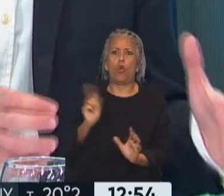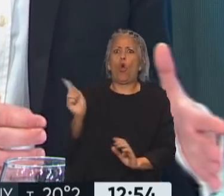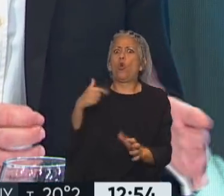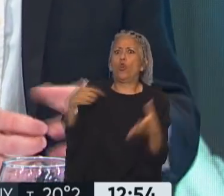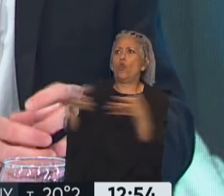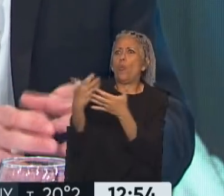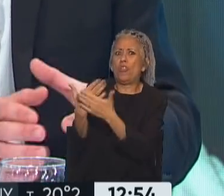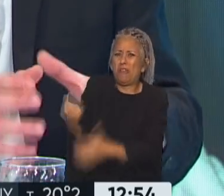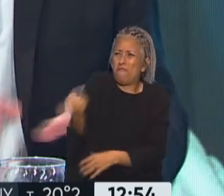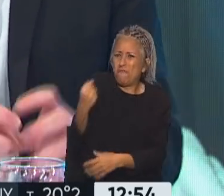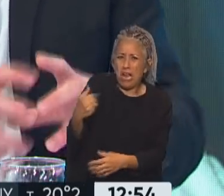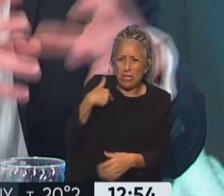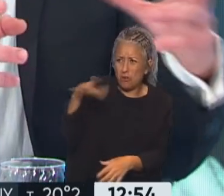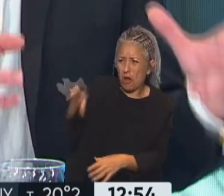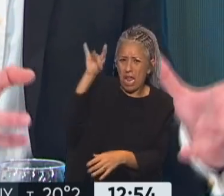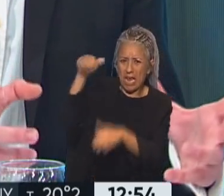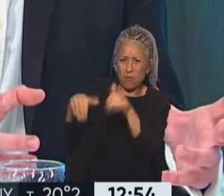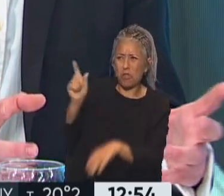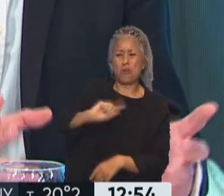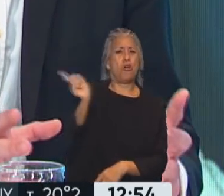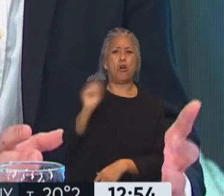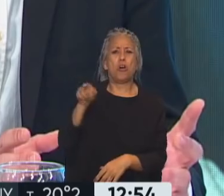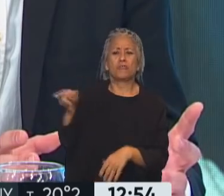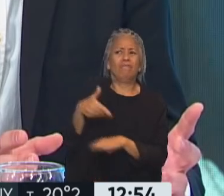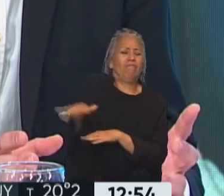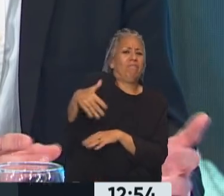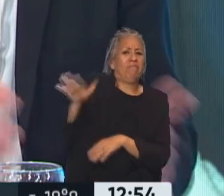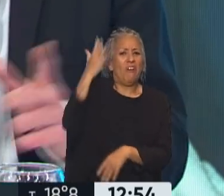derecha popular porque son los grasas de Francia con los que no